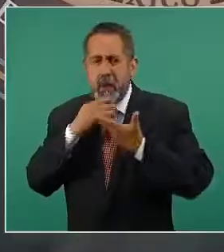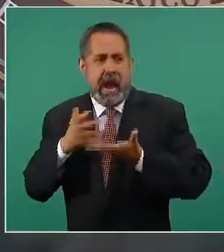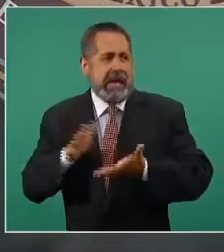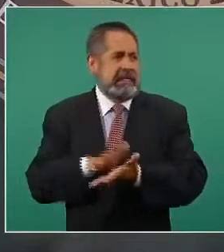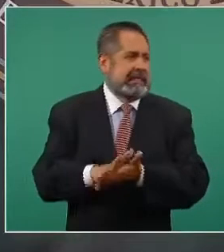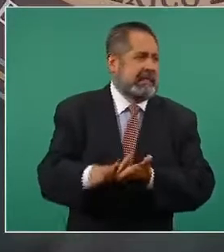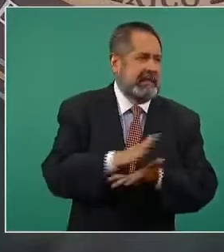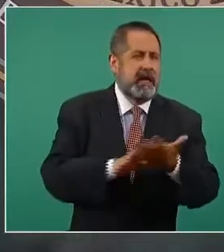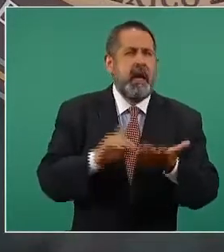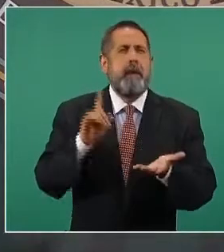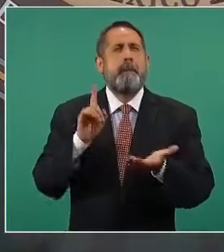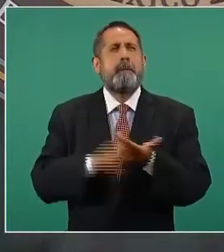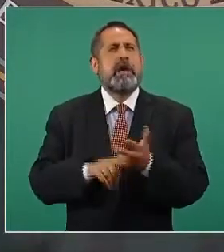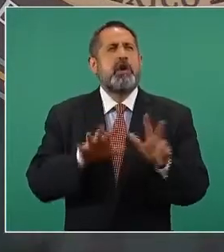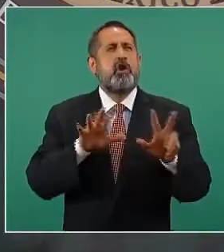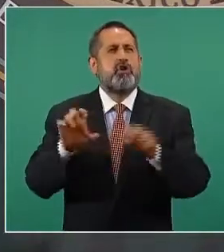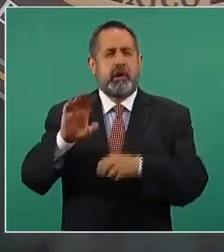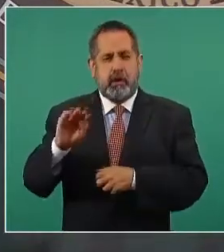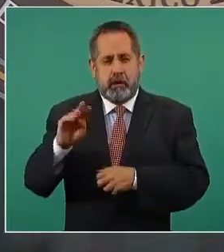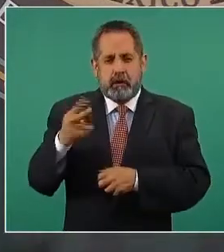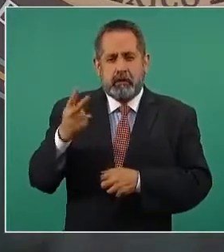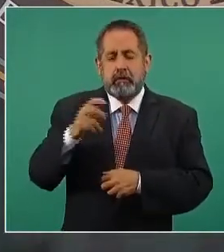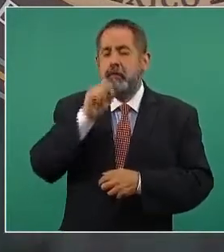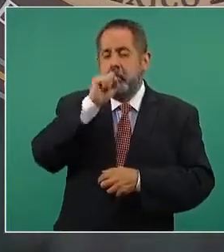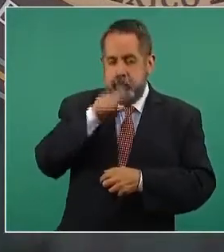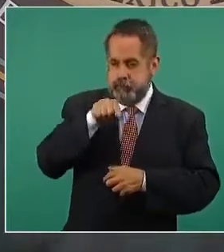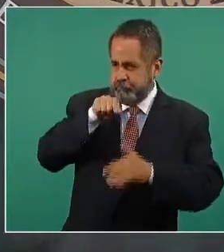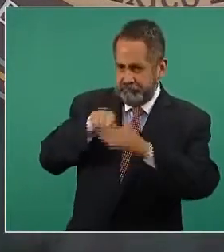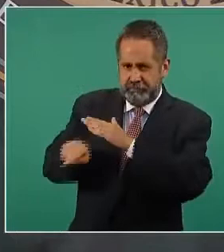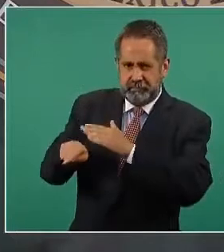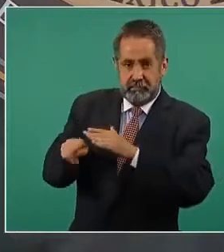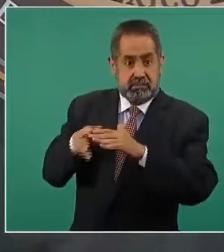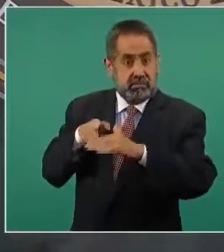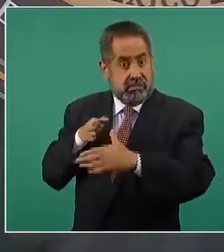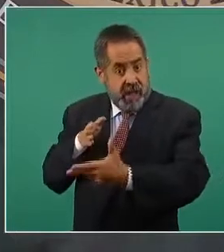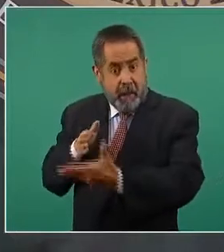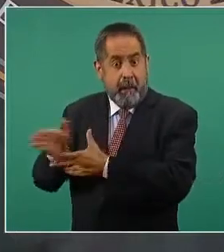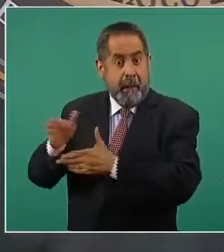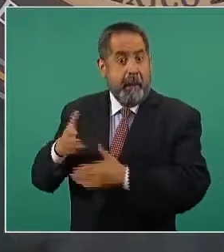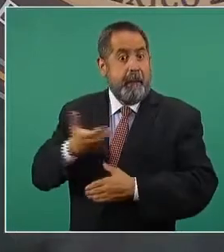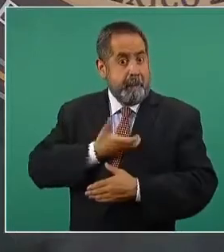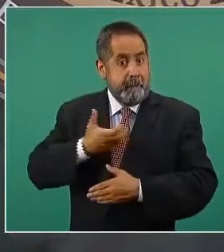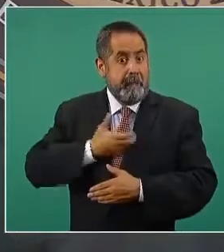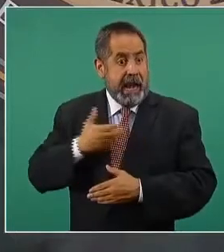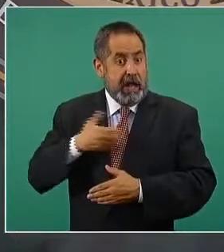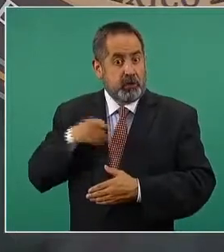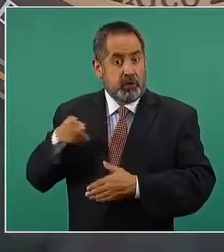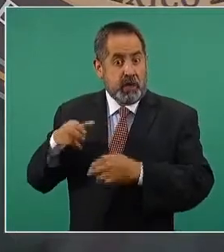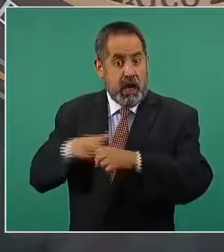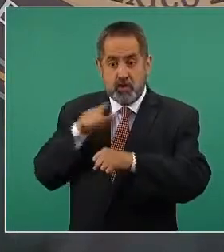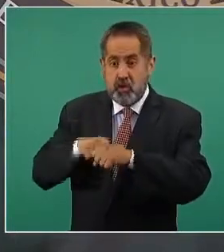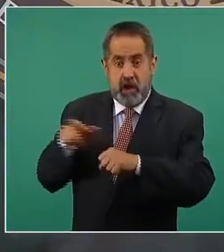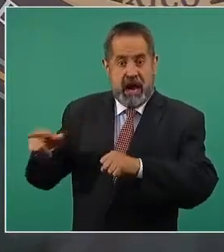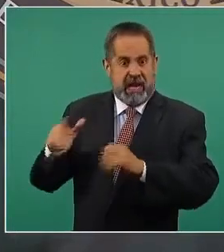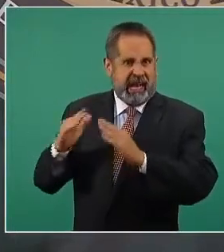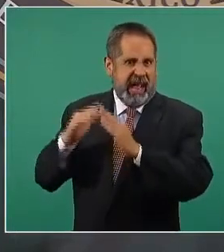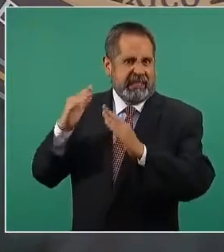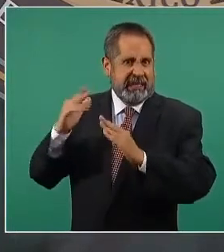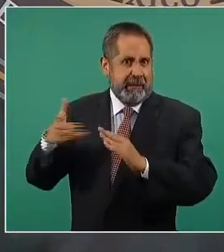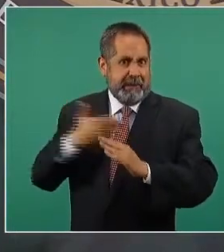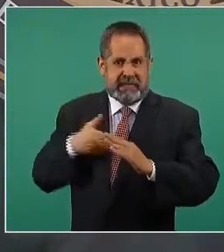En 1892 también se tomó el Palacio Nacional, el Palacio